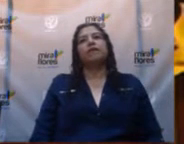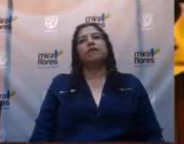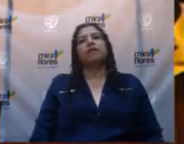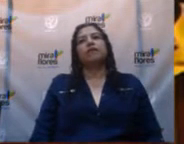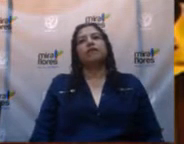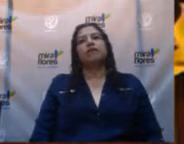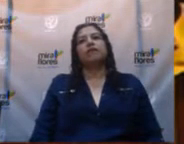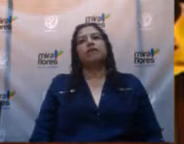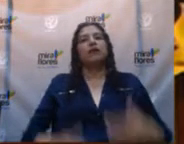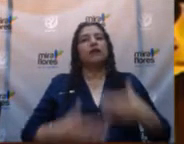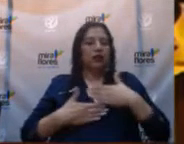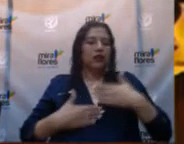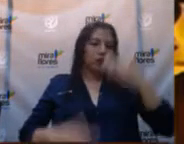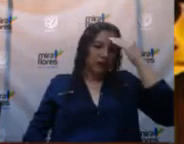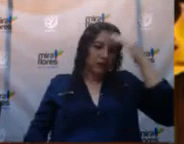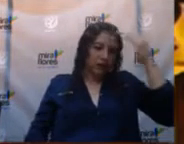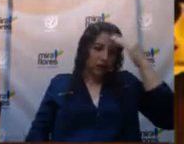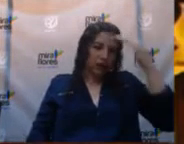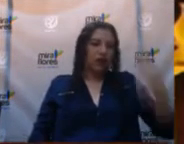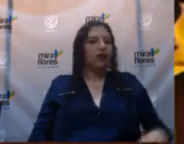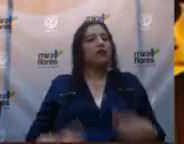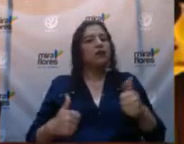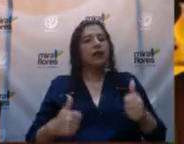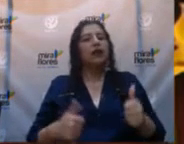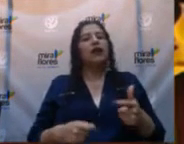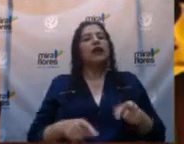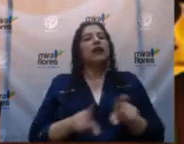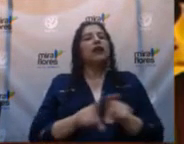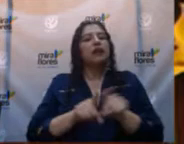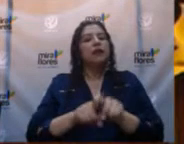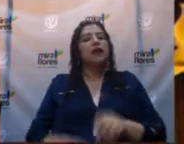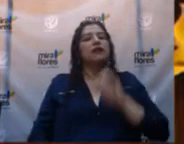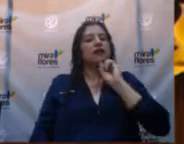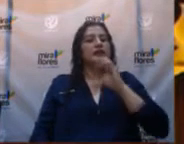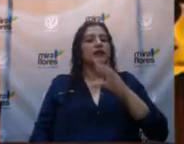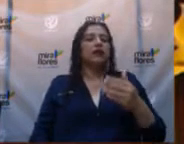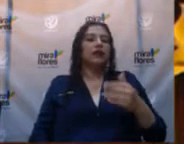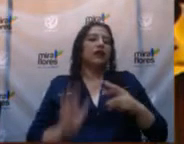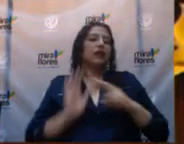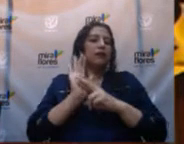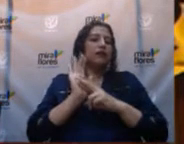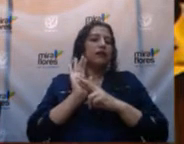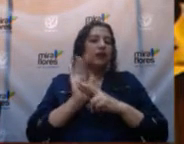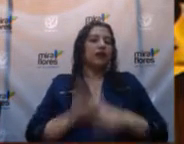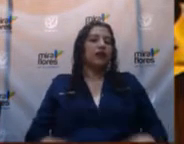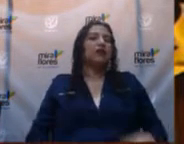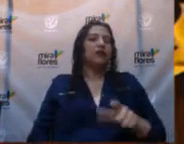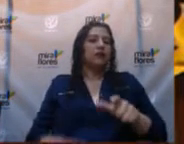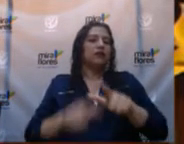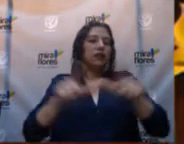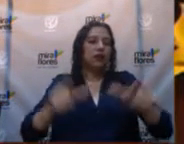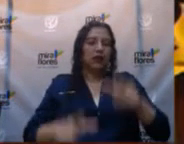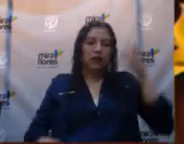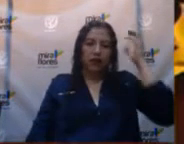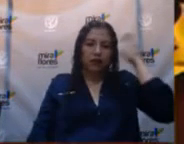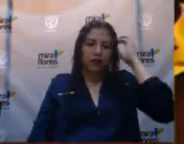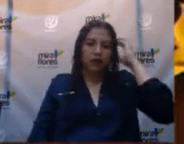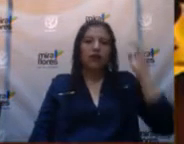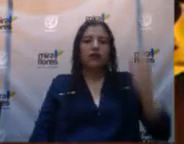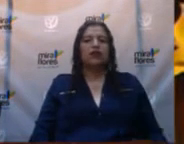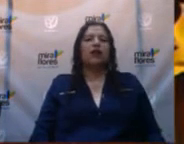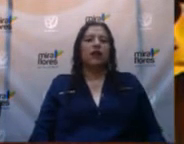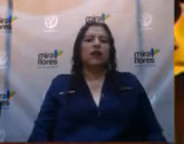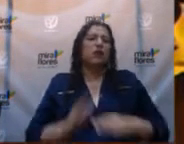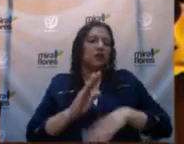dirigirme a usted para saludarle cordialmente y a la vez expresar, a nombre de la subprefectura distrital de Miraflores, nuestro